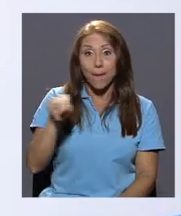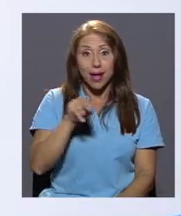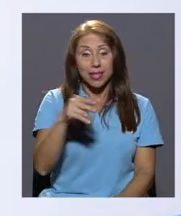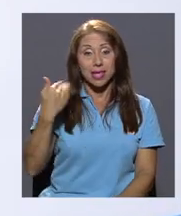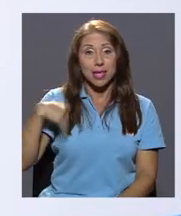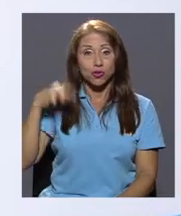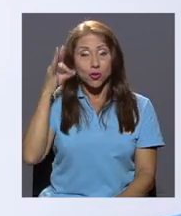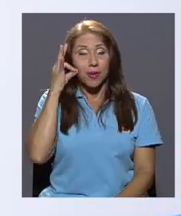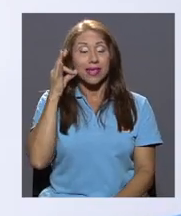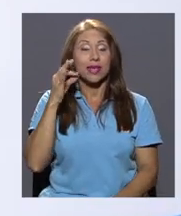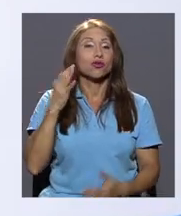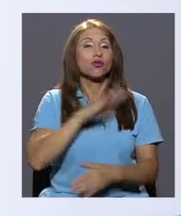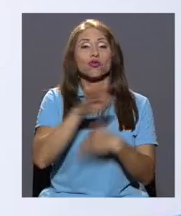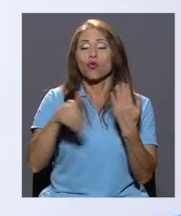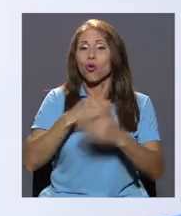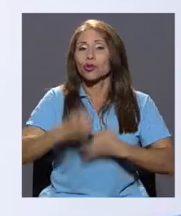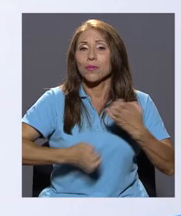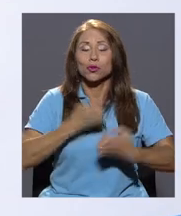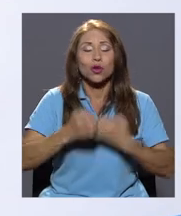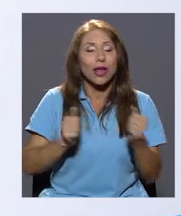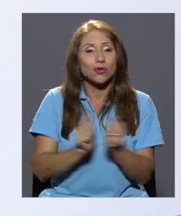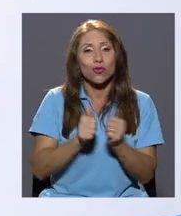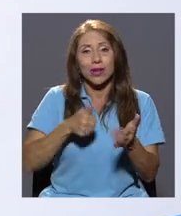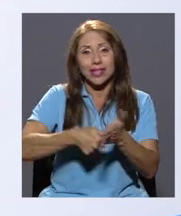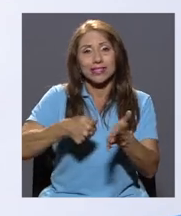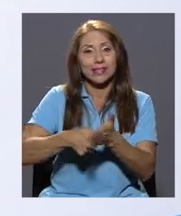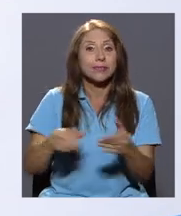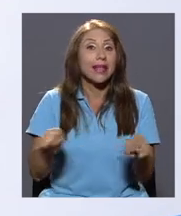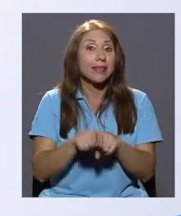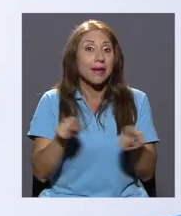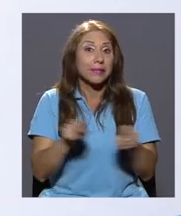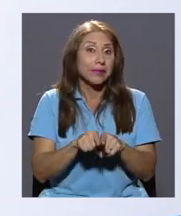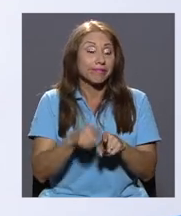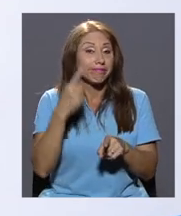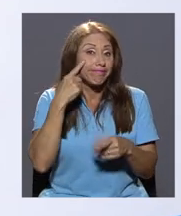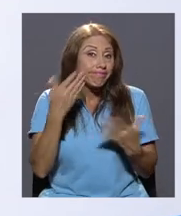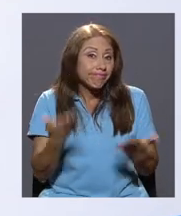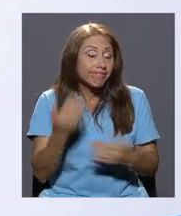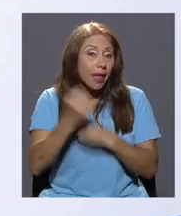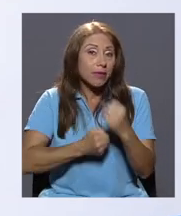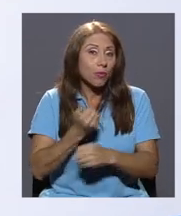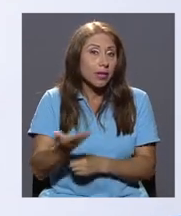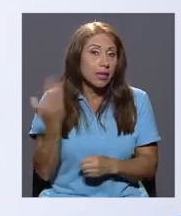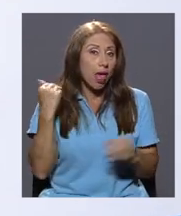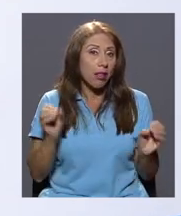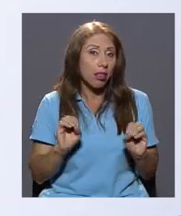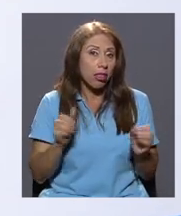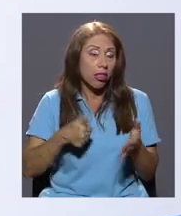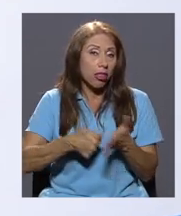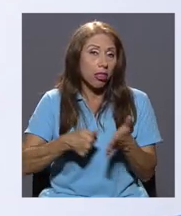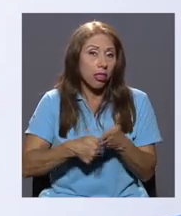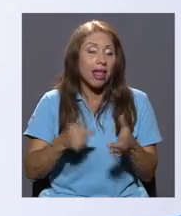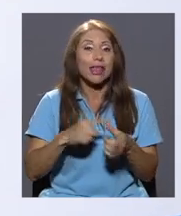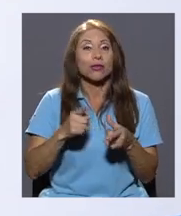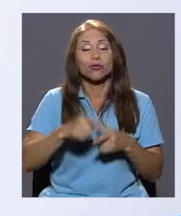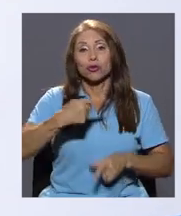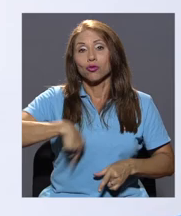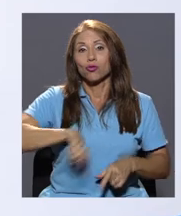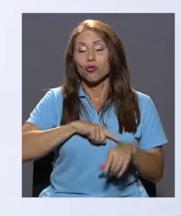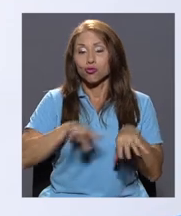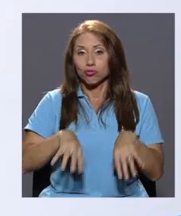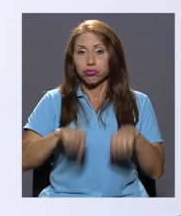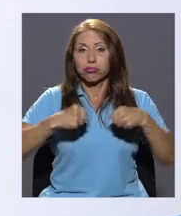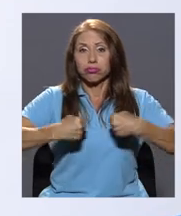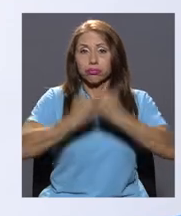compañeros del tribunal, todos hemos estado demasiado emocionados con estas elecciones, además del hecho de que no tuvimos elecciones el año pasado. Sí. Entonces, y nosotros lo asumimos como un